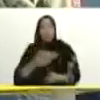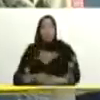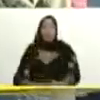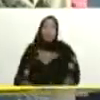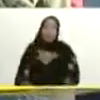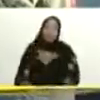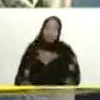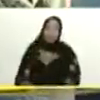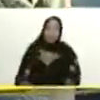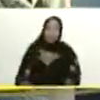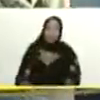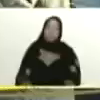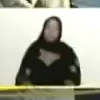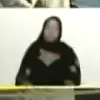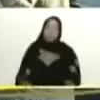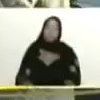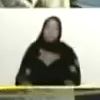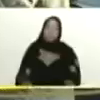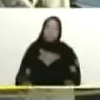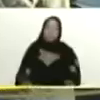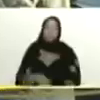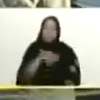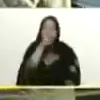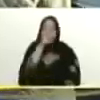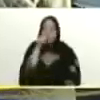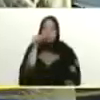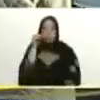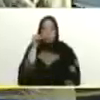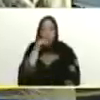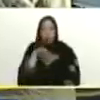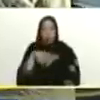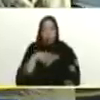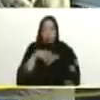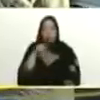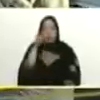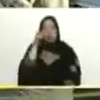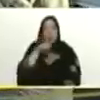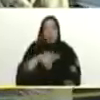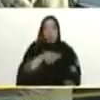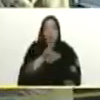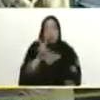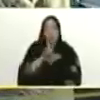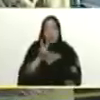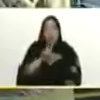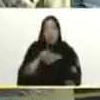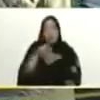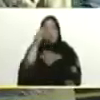los milicianas y milicianos, queremos que sepa usted y el pueblo venezolano.